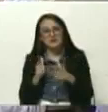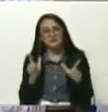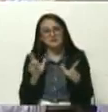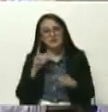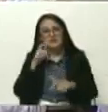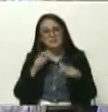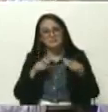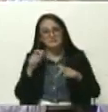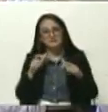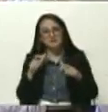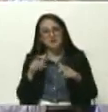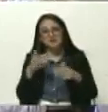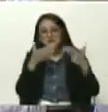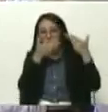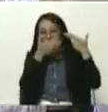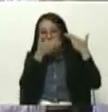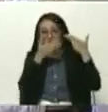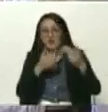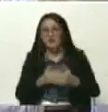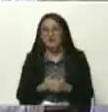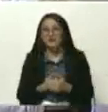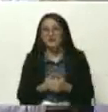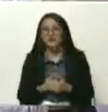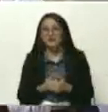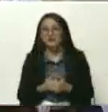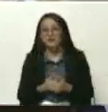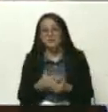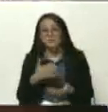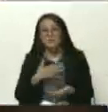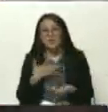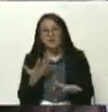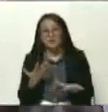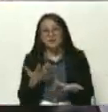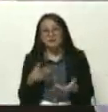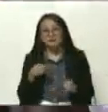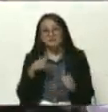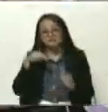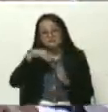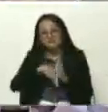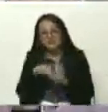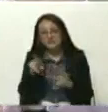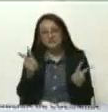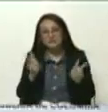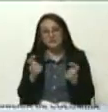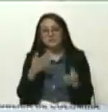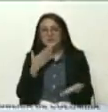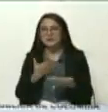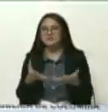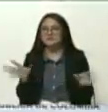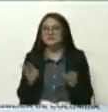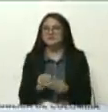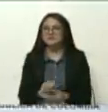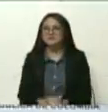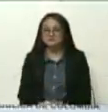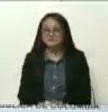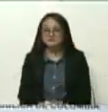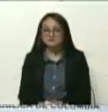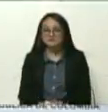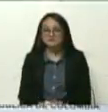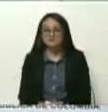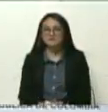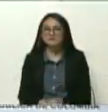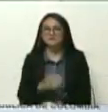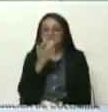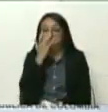las personas secuestradas, si pudiera abundar en ese punto. Muchas gracias. El punto